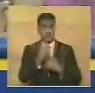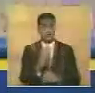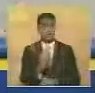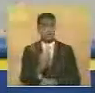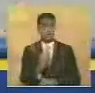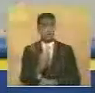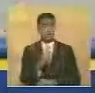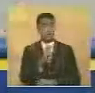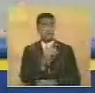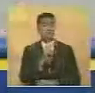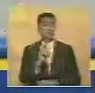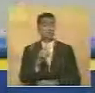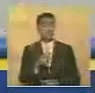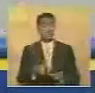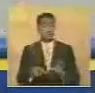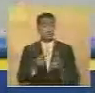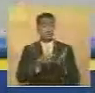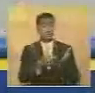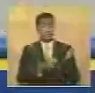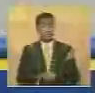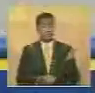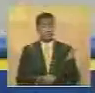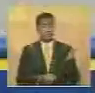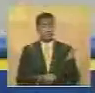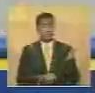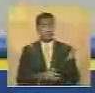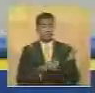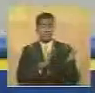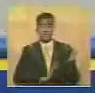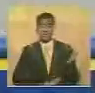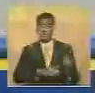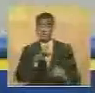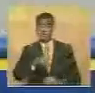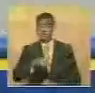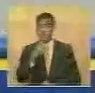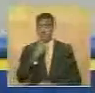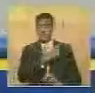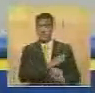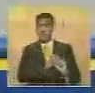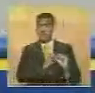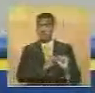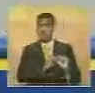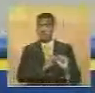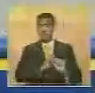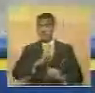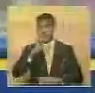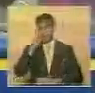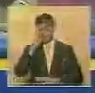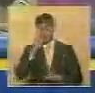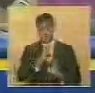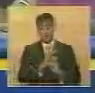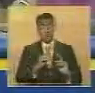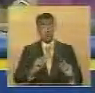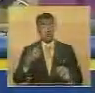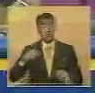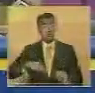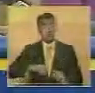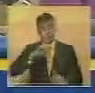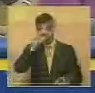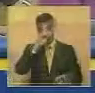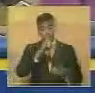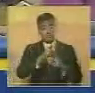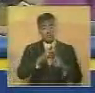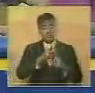que en la página 22 de este documento se establece como objetivo potenciar la milicia territorial, teniendo como